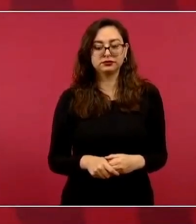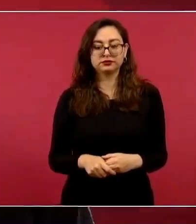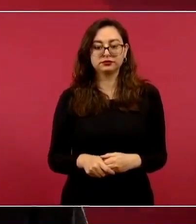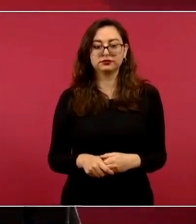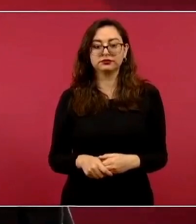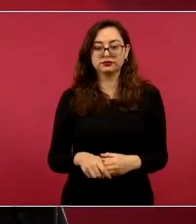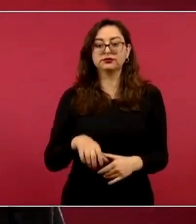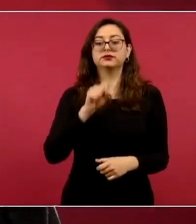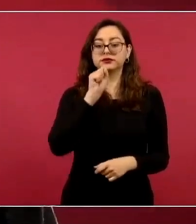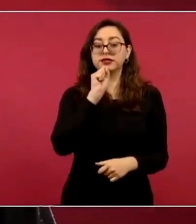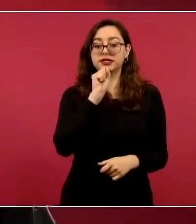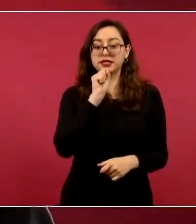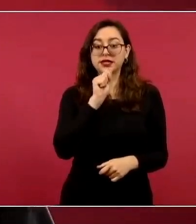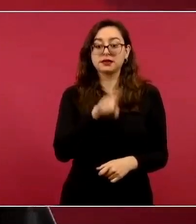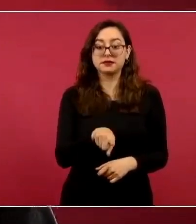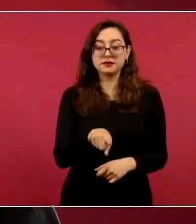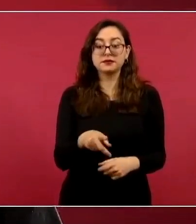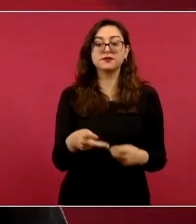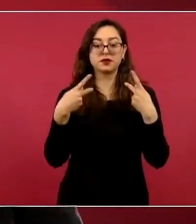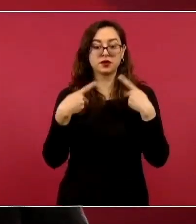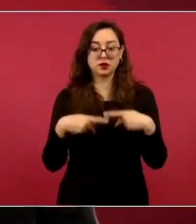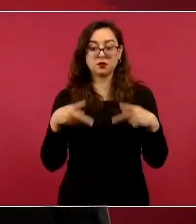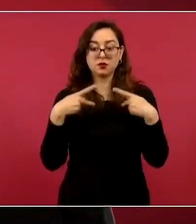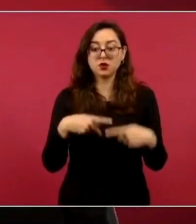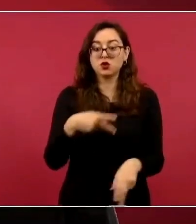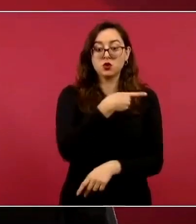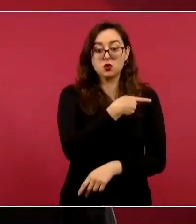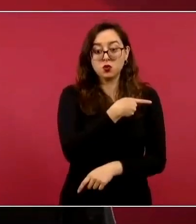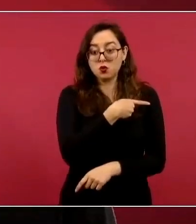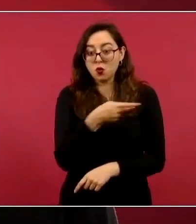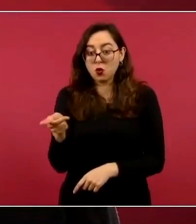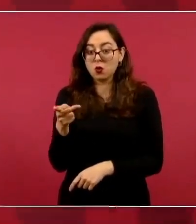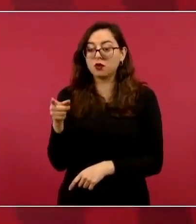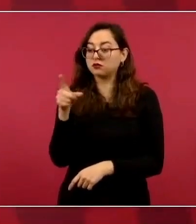porque los pobres son leales.